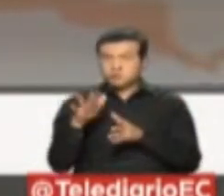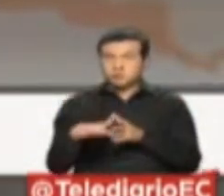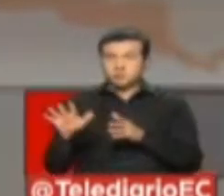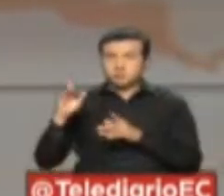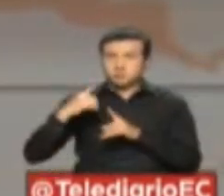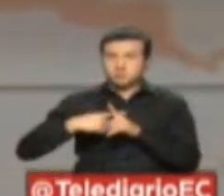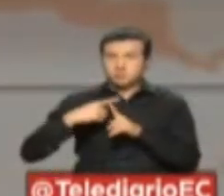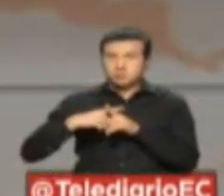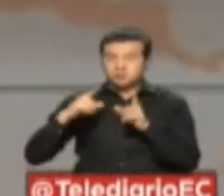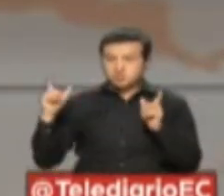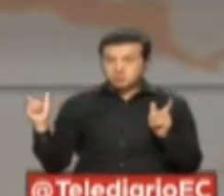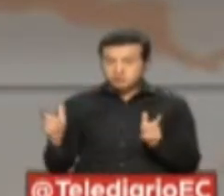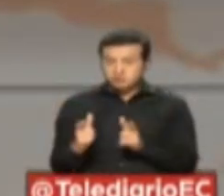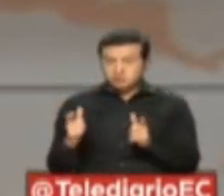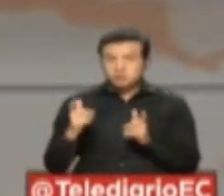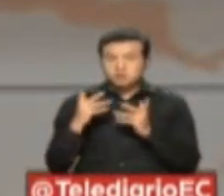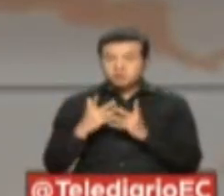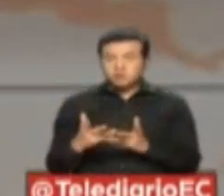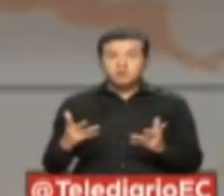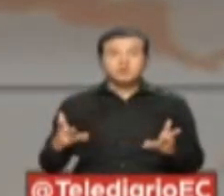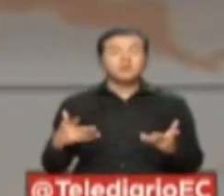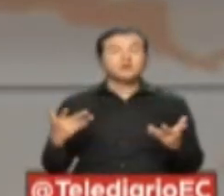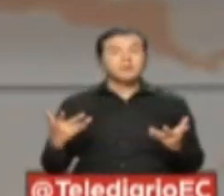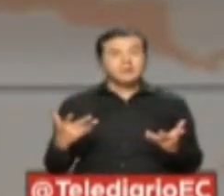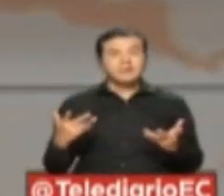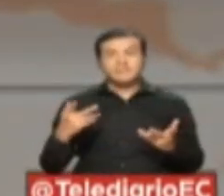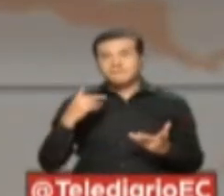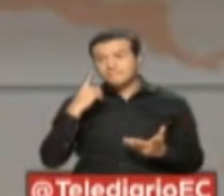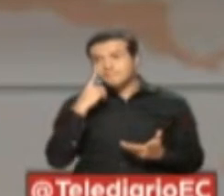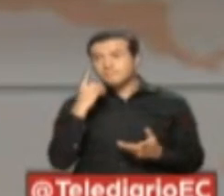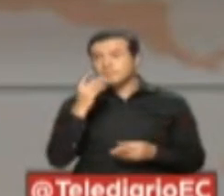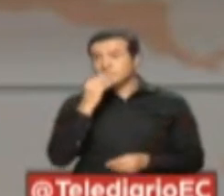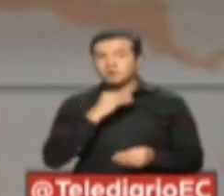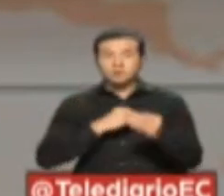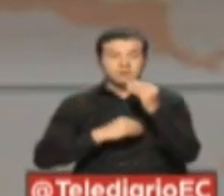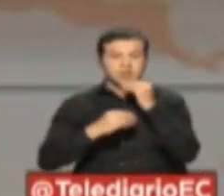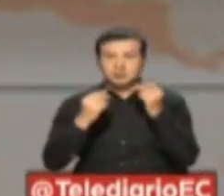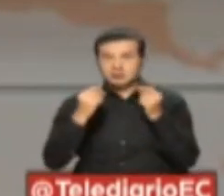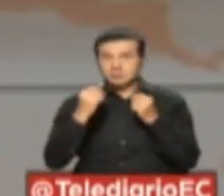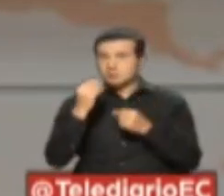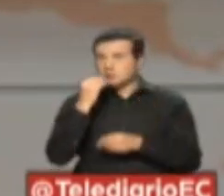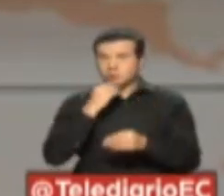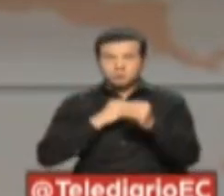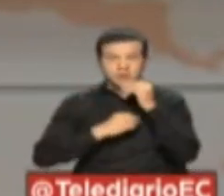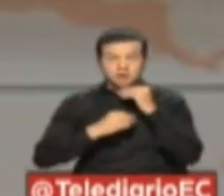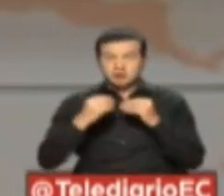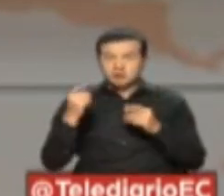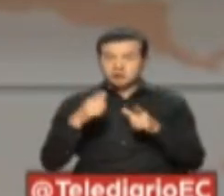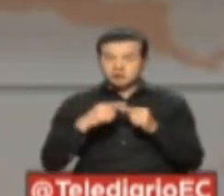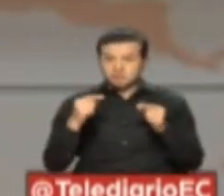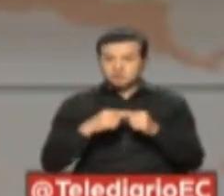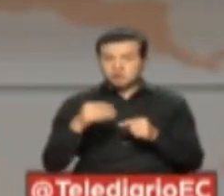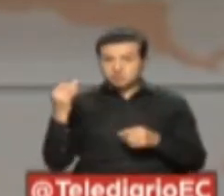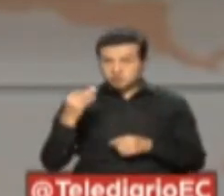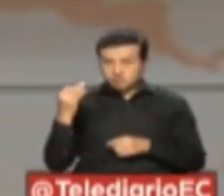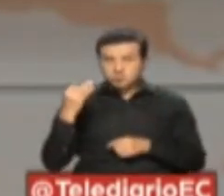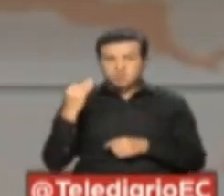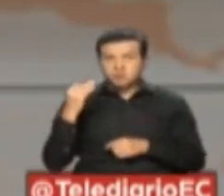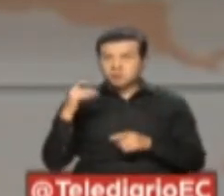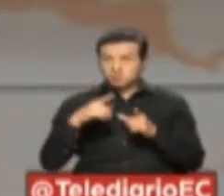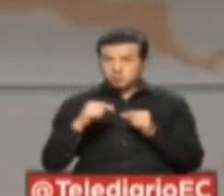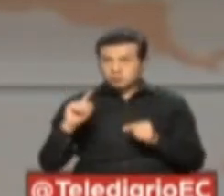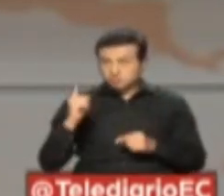mercadillo que van a comer poder experimentar comidas rápidas japonesas y también nosotros